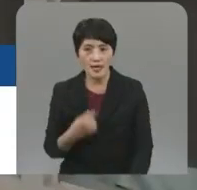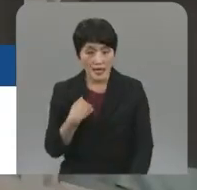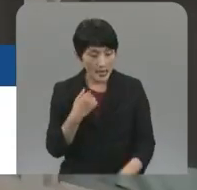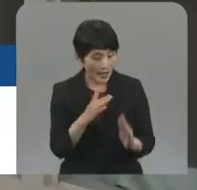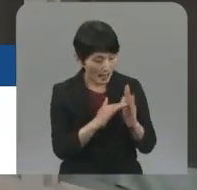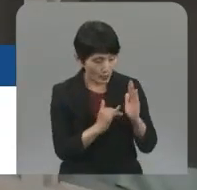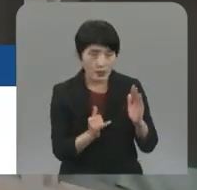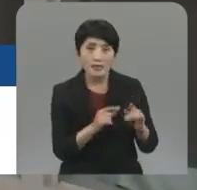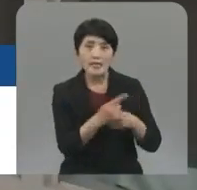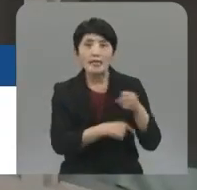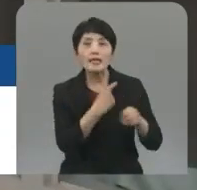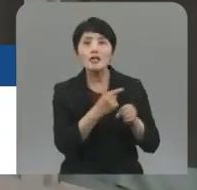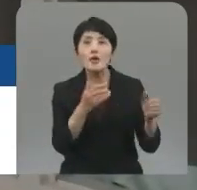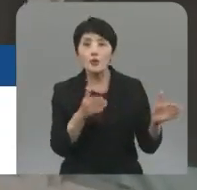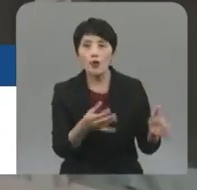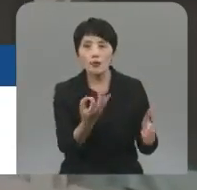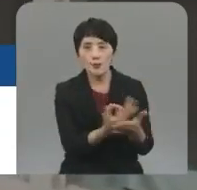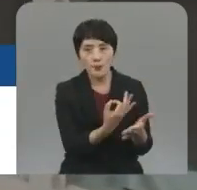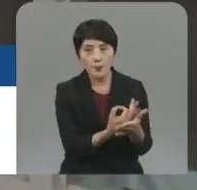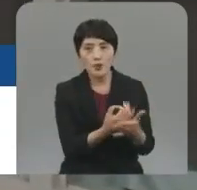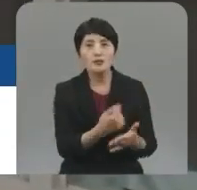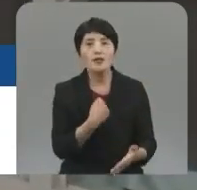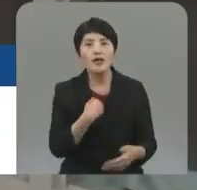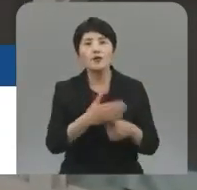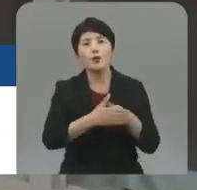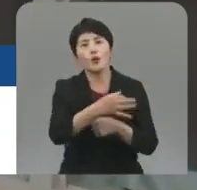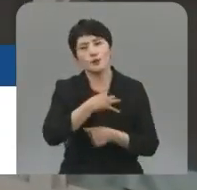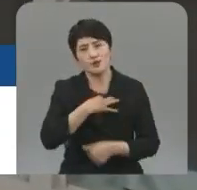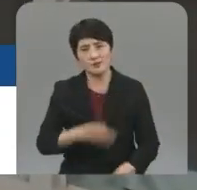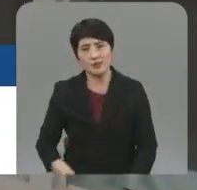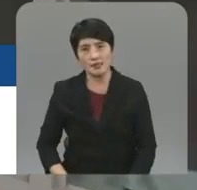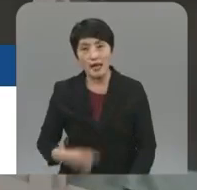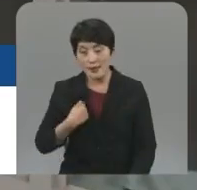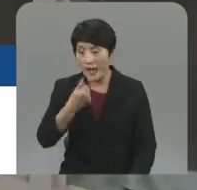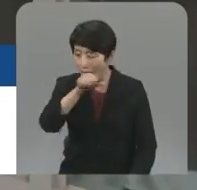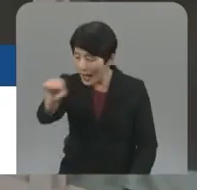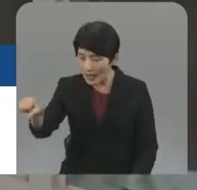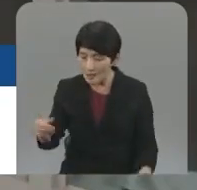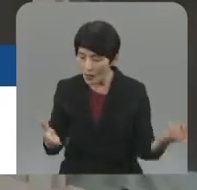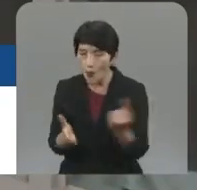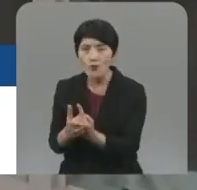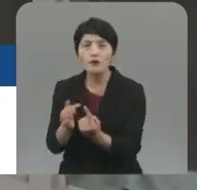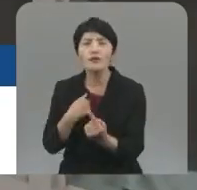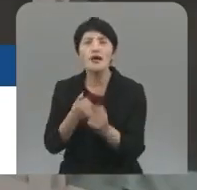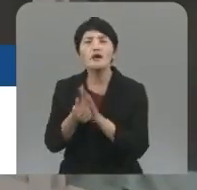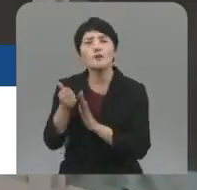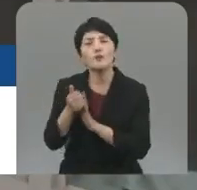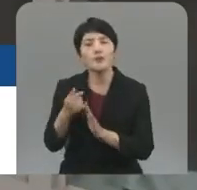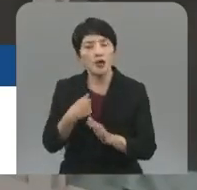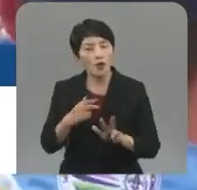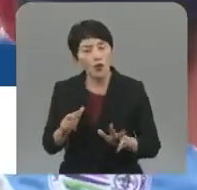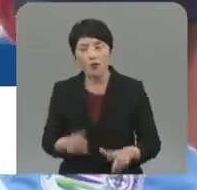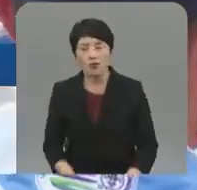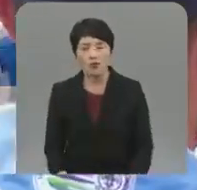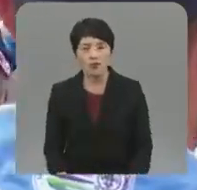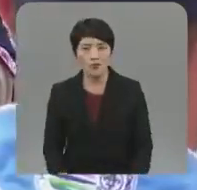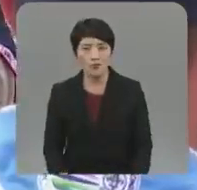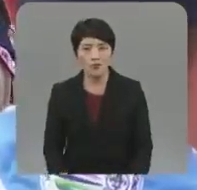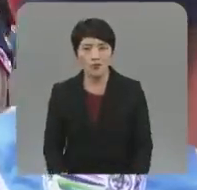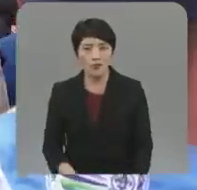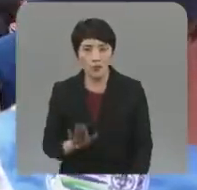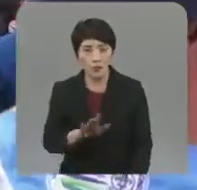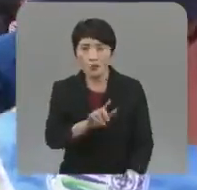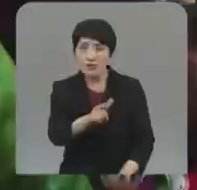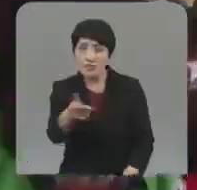del calor como hipertermia entre los Scouts que asisten al evento la edición de este año cuenta con más de 43.000 asistentes de